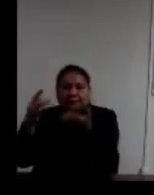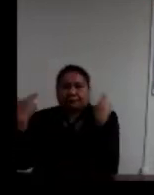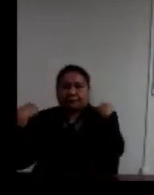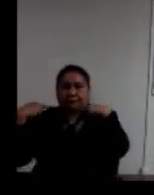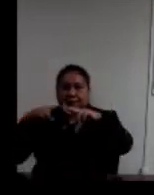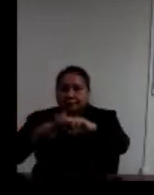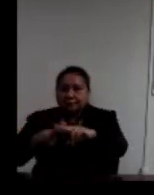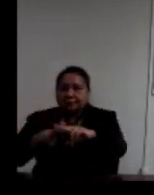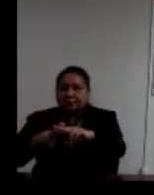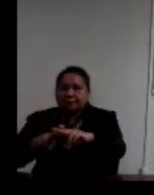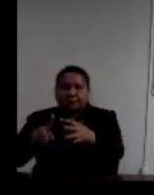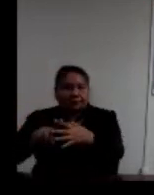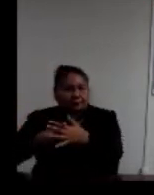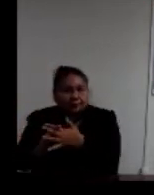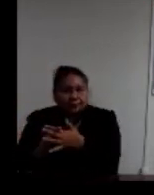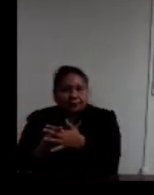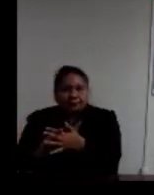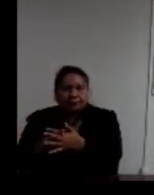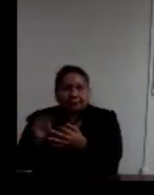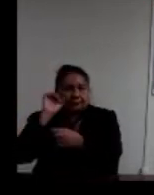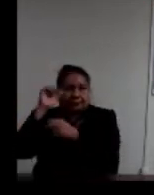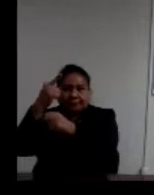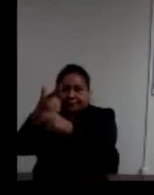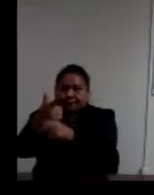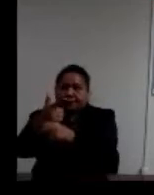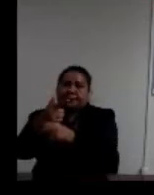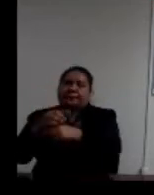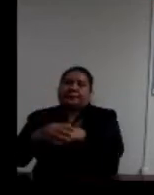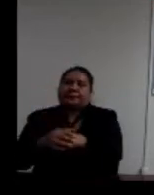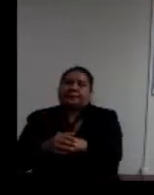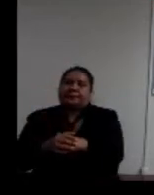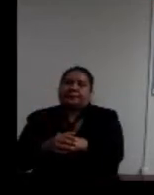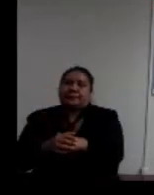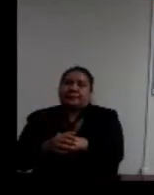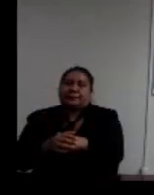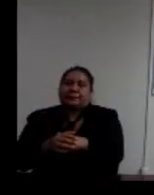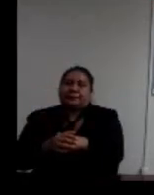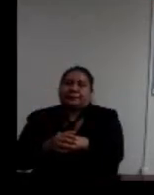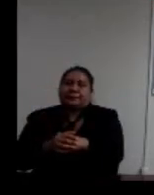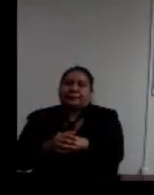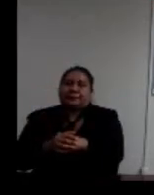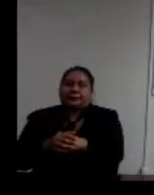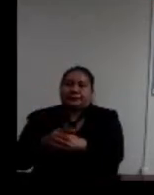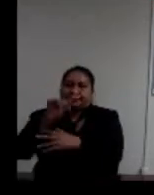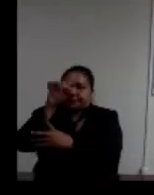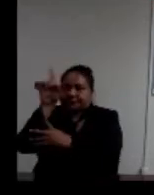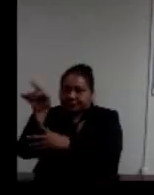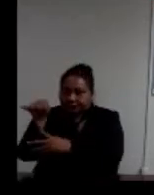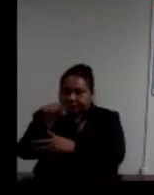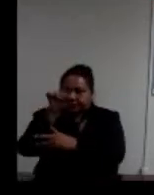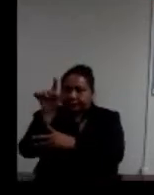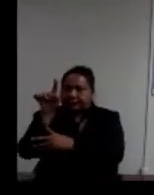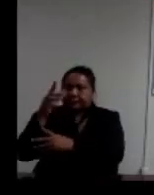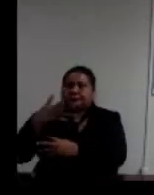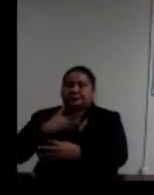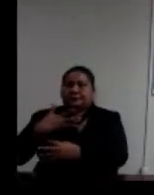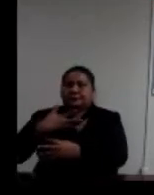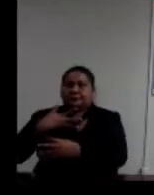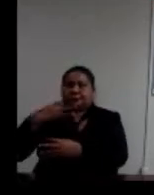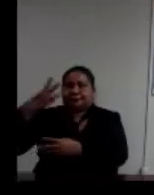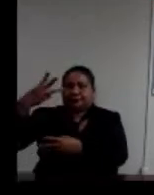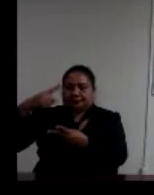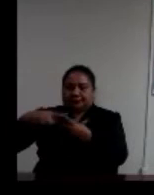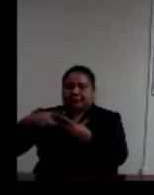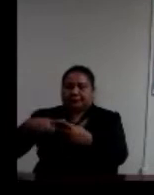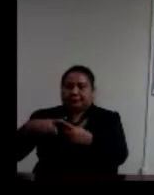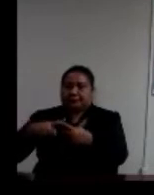es primordial. Si se dan cuenta, tenemos como un círculo donde estamos involucrados las tres